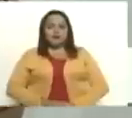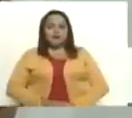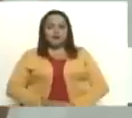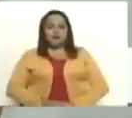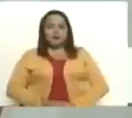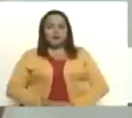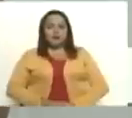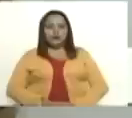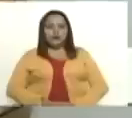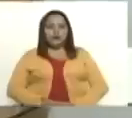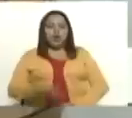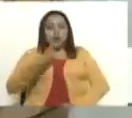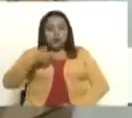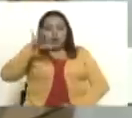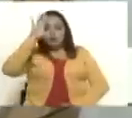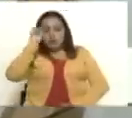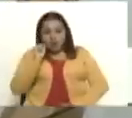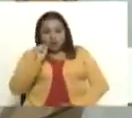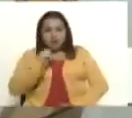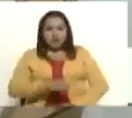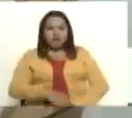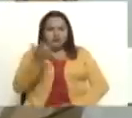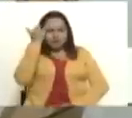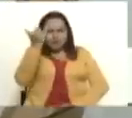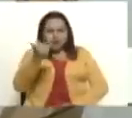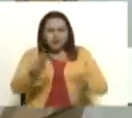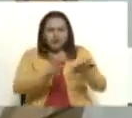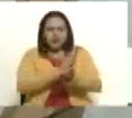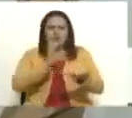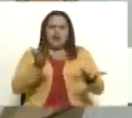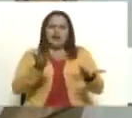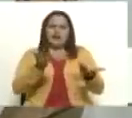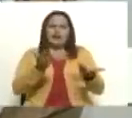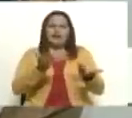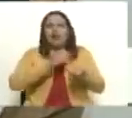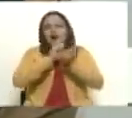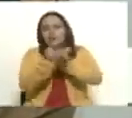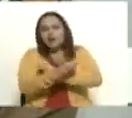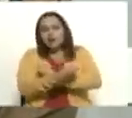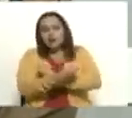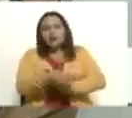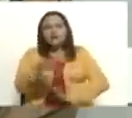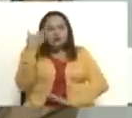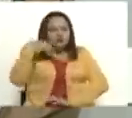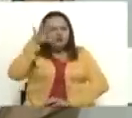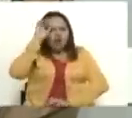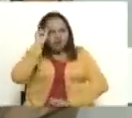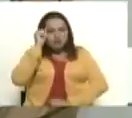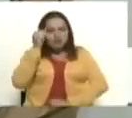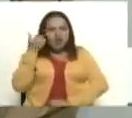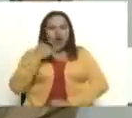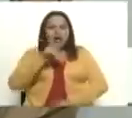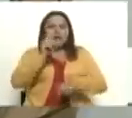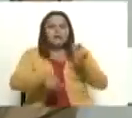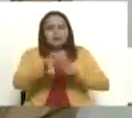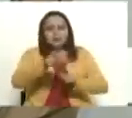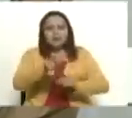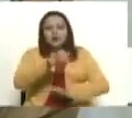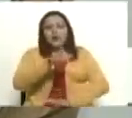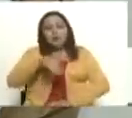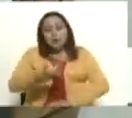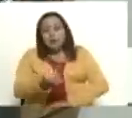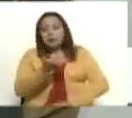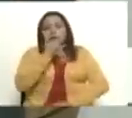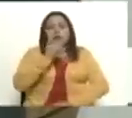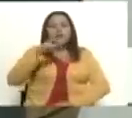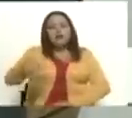Yo entiendo los propósitos de enmienda y entiendo que es de humano errar y rectificar. Pero este es